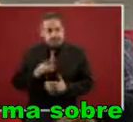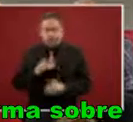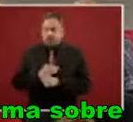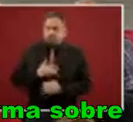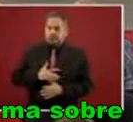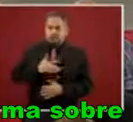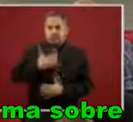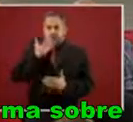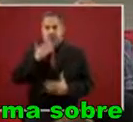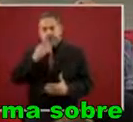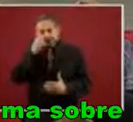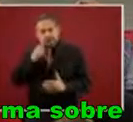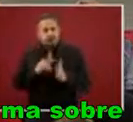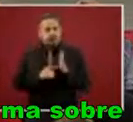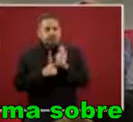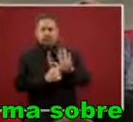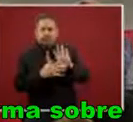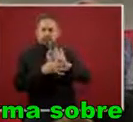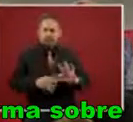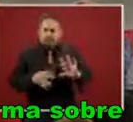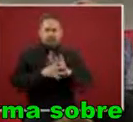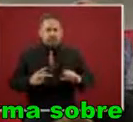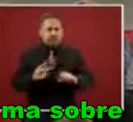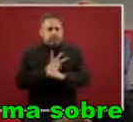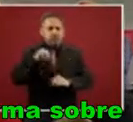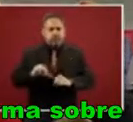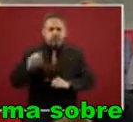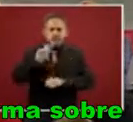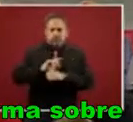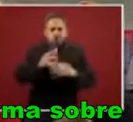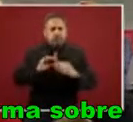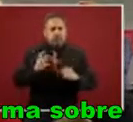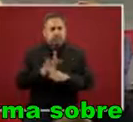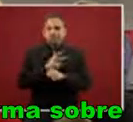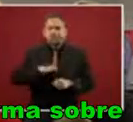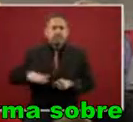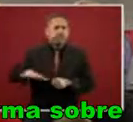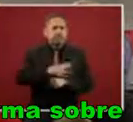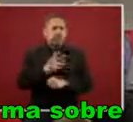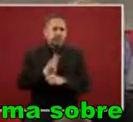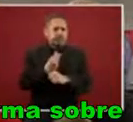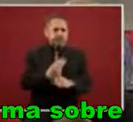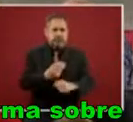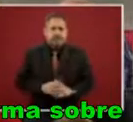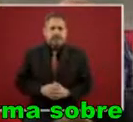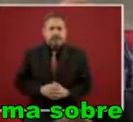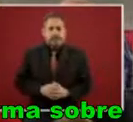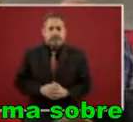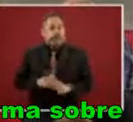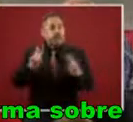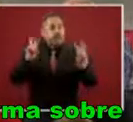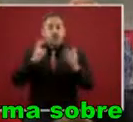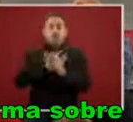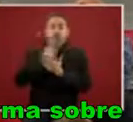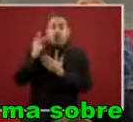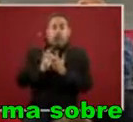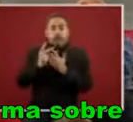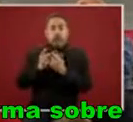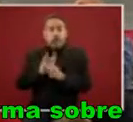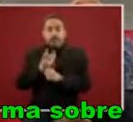presentar los avances del Programa de Mejoramiento Urbano el día de hoy. El Programa de Mejoramiento Urbano